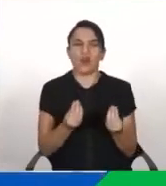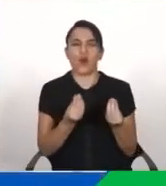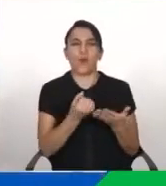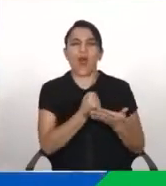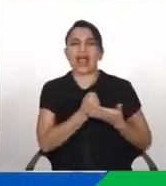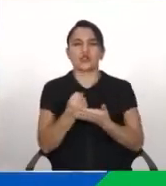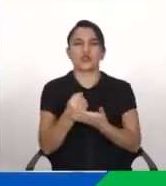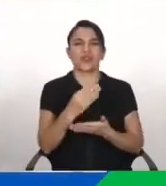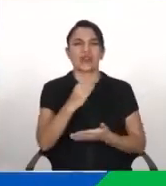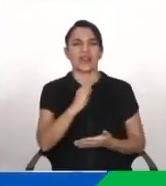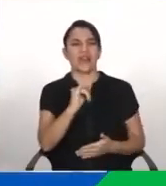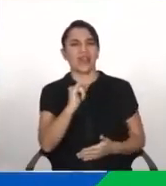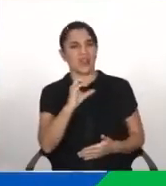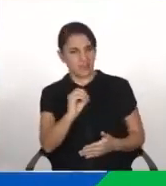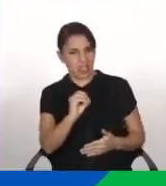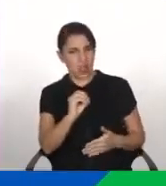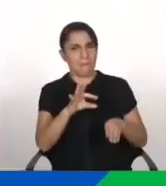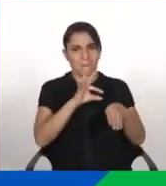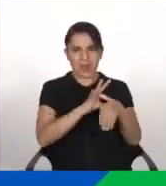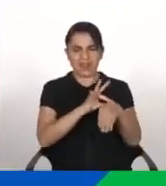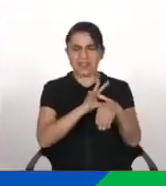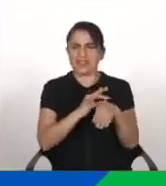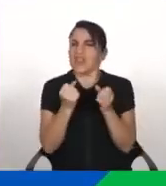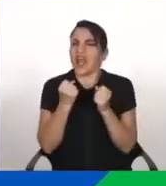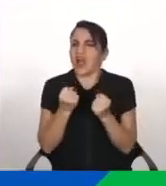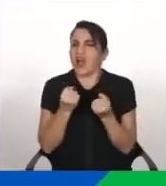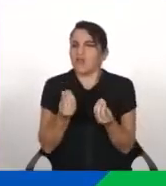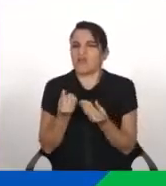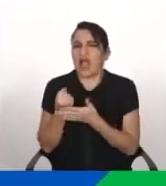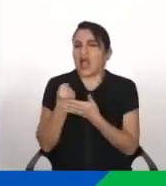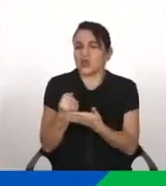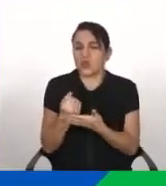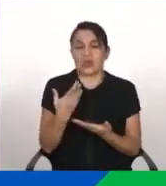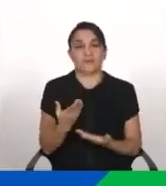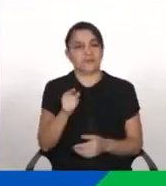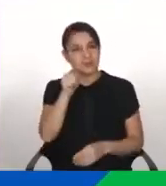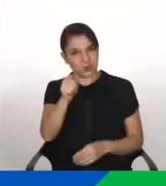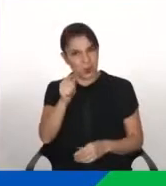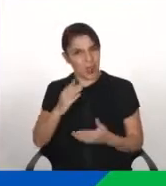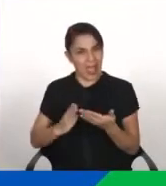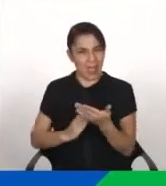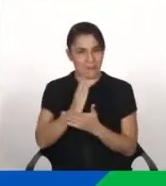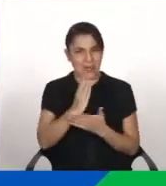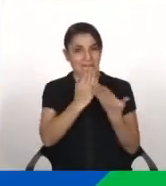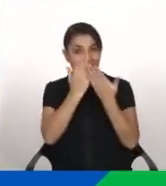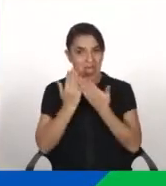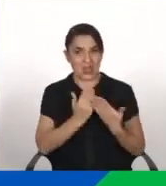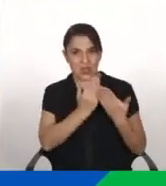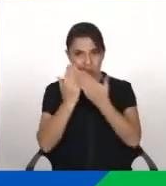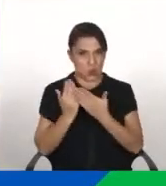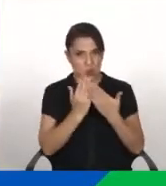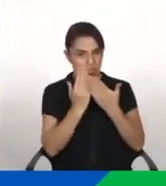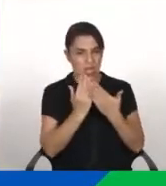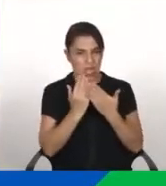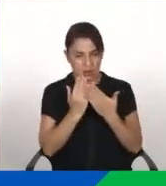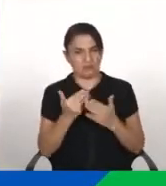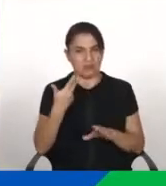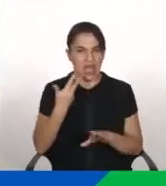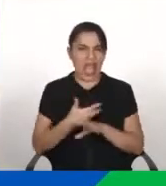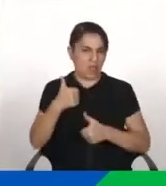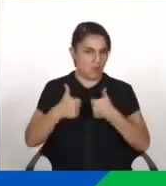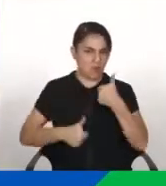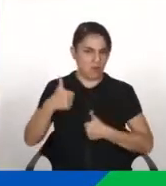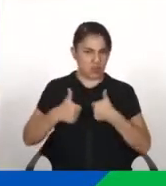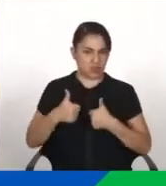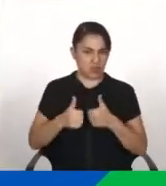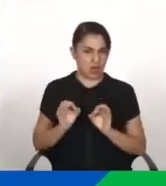aprender biomedicina? A ver, si te refieres a estudiar como la carrera que salidas profesionales tiene, por suerte, como es una carrera